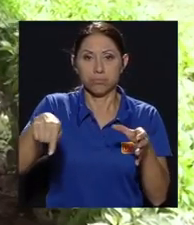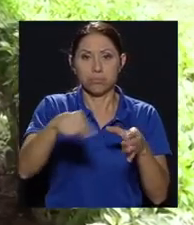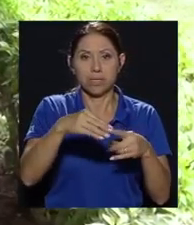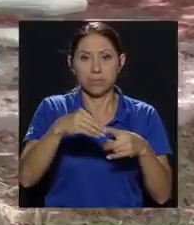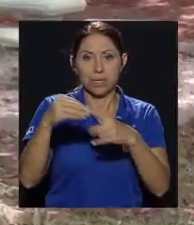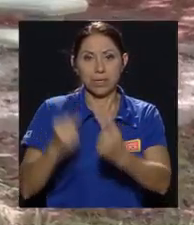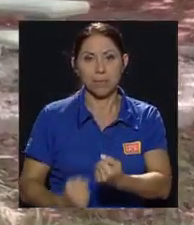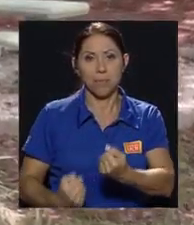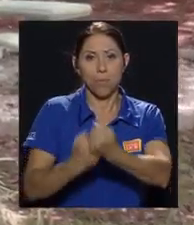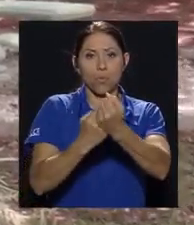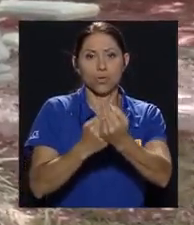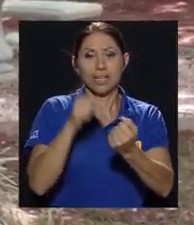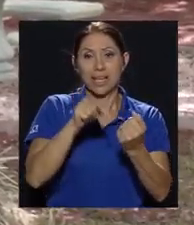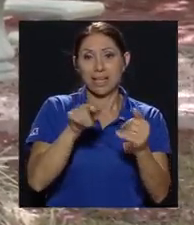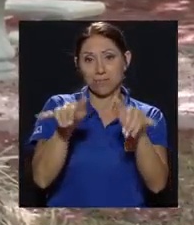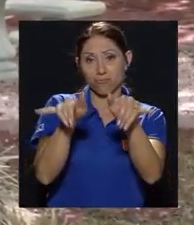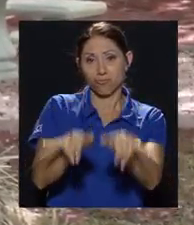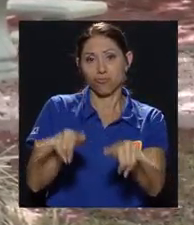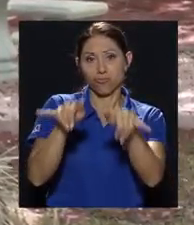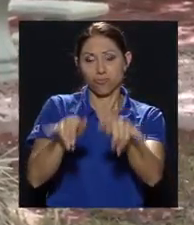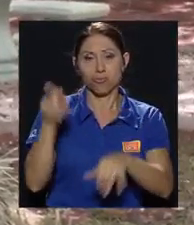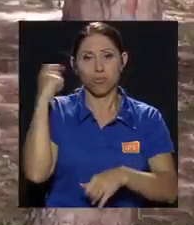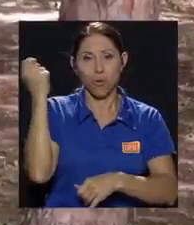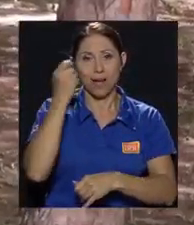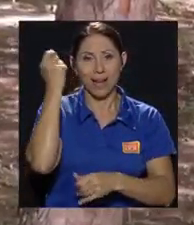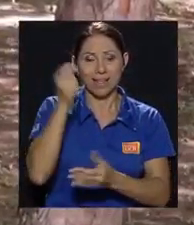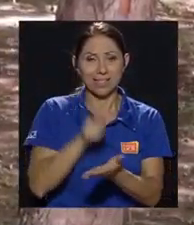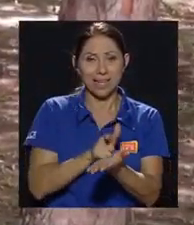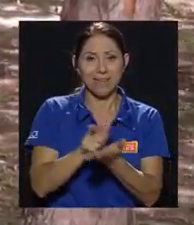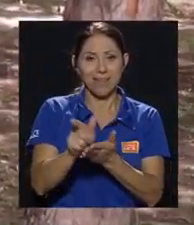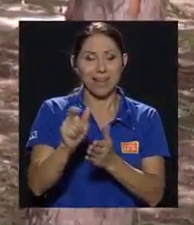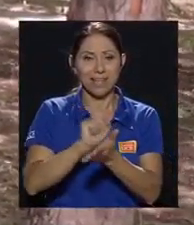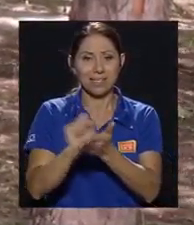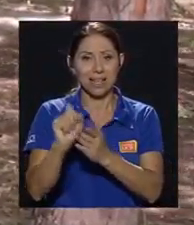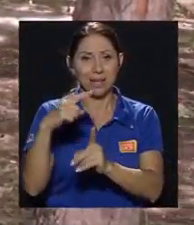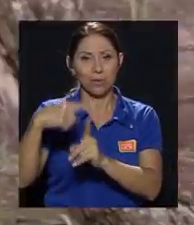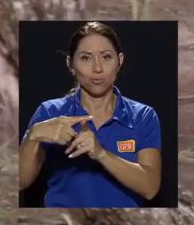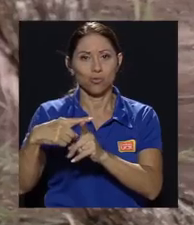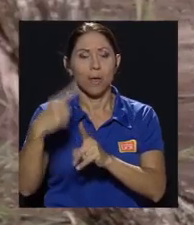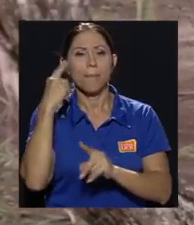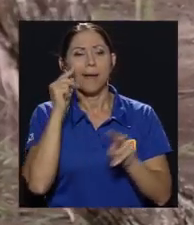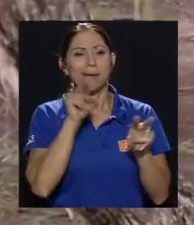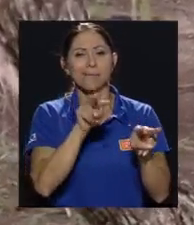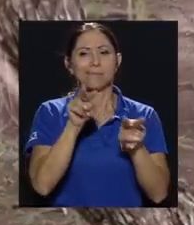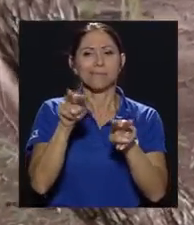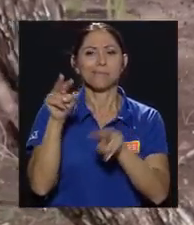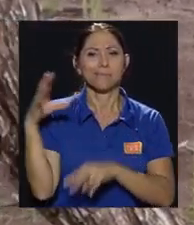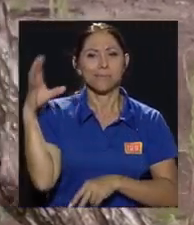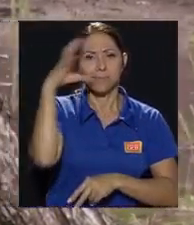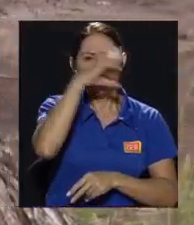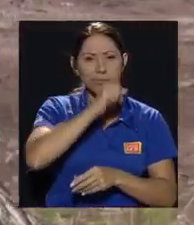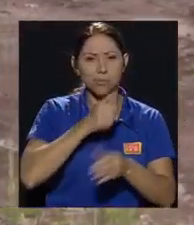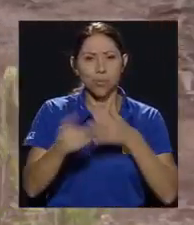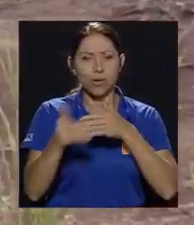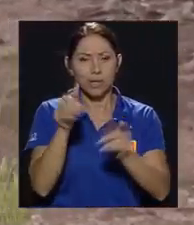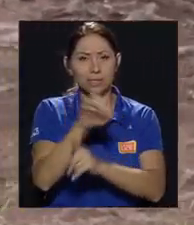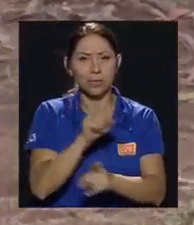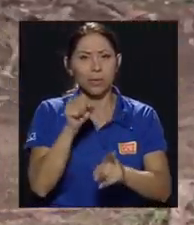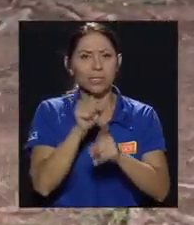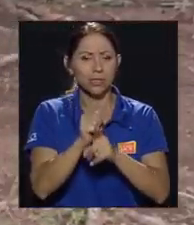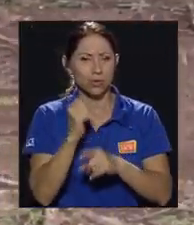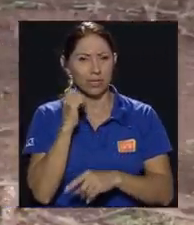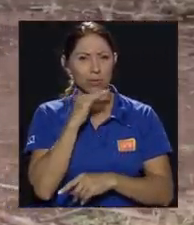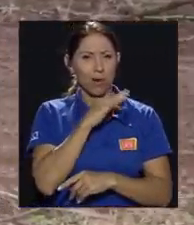que estará presente en la sede de Guanacaste, Liberia y Santa Cruz para identificar cualquier situación irregular y atender a